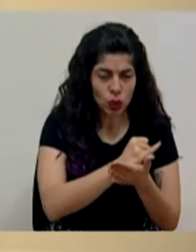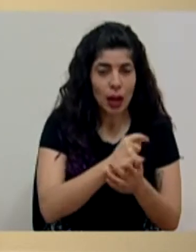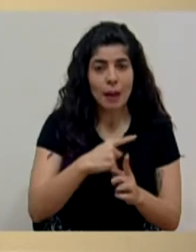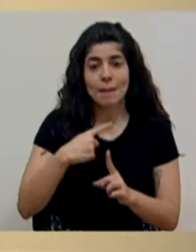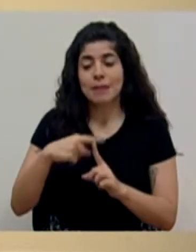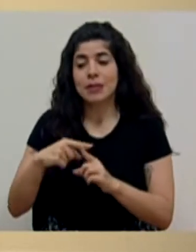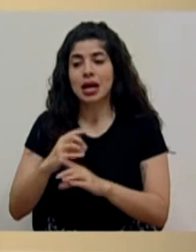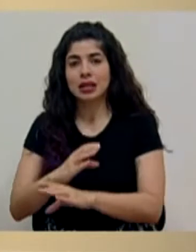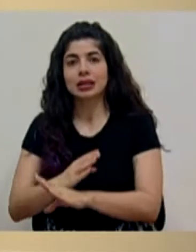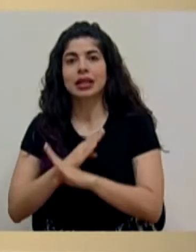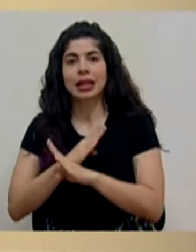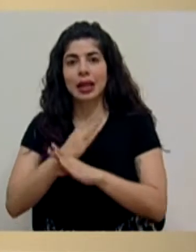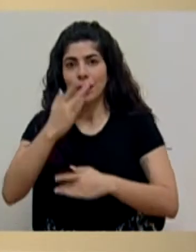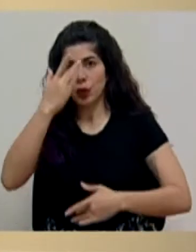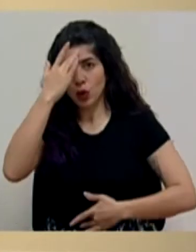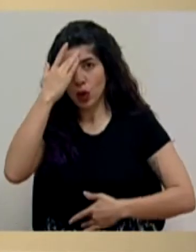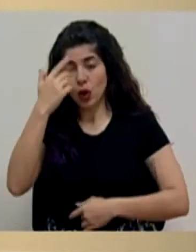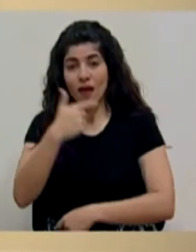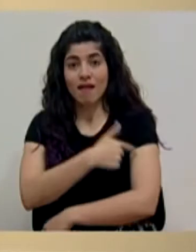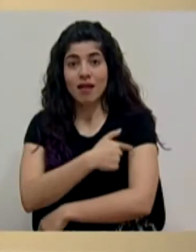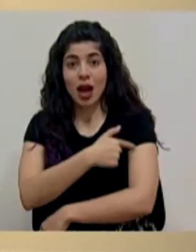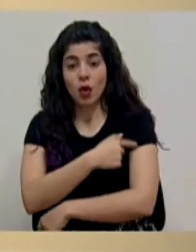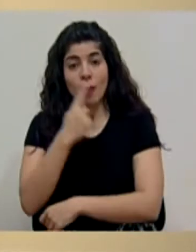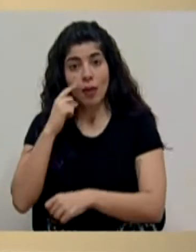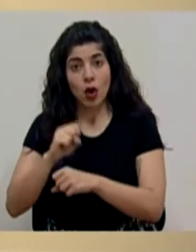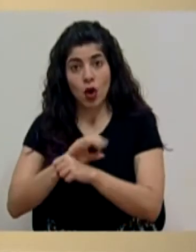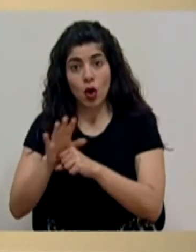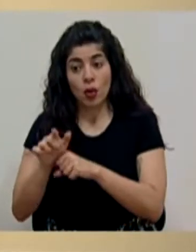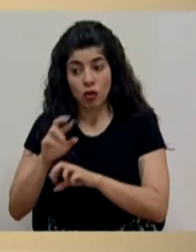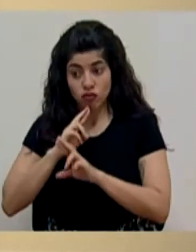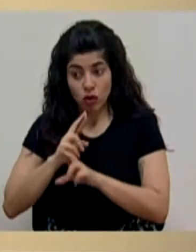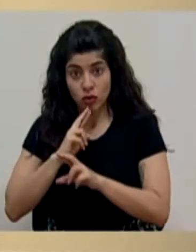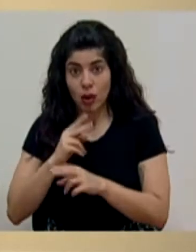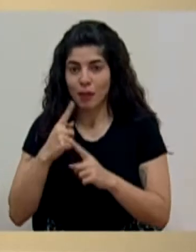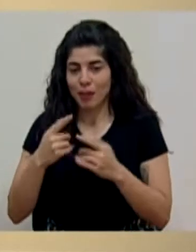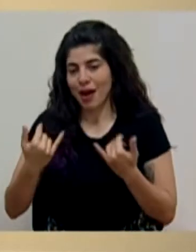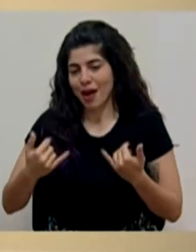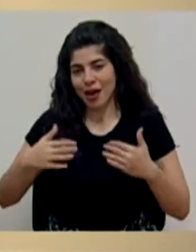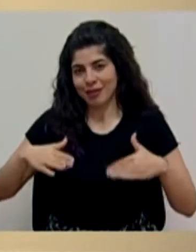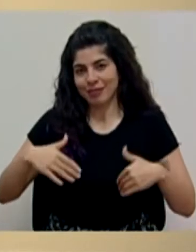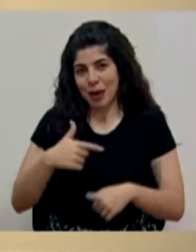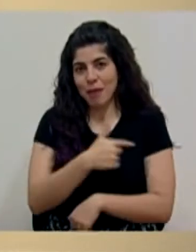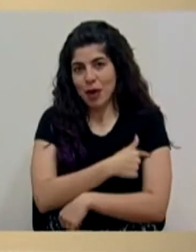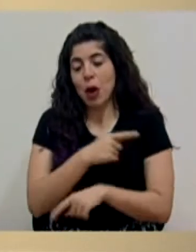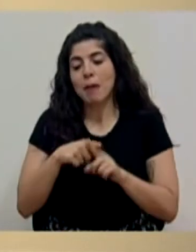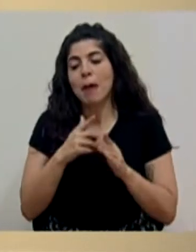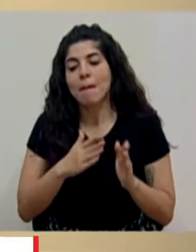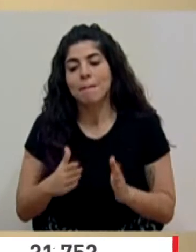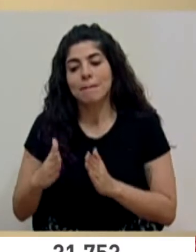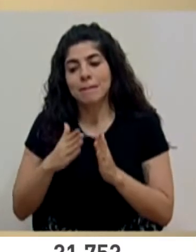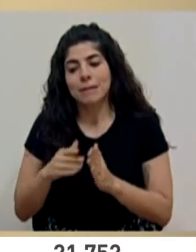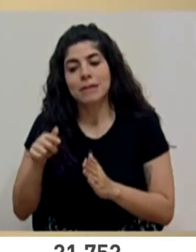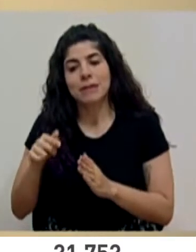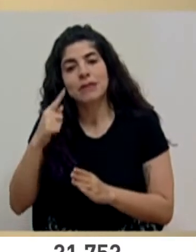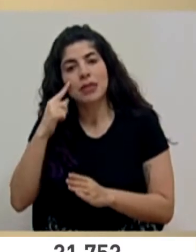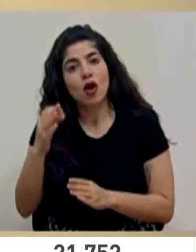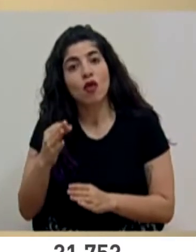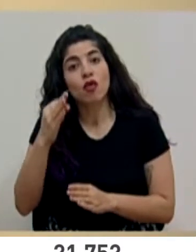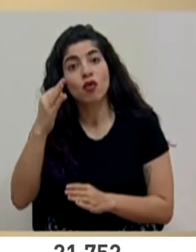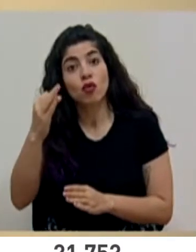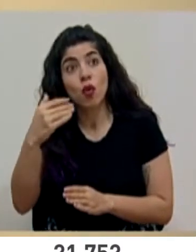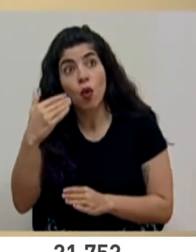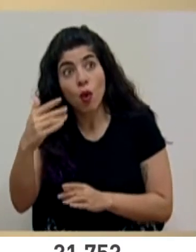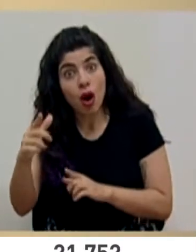respuesta inmunológica a vacunas contra el COVID-19. Aún no existen vacunas en el mercado, pero se está previendo tener